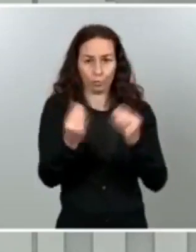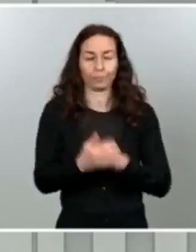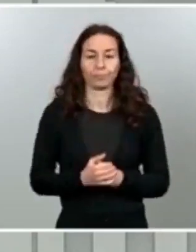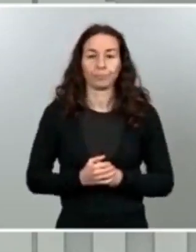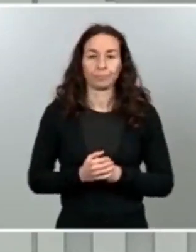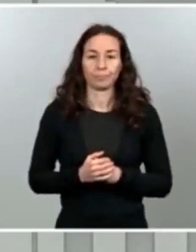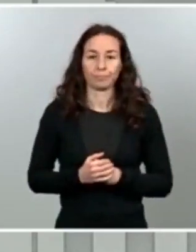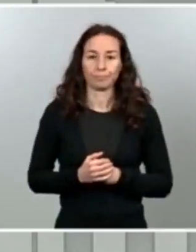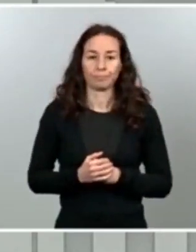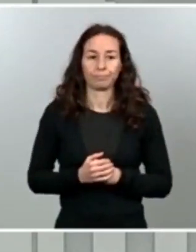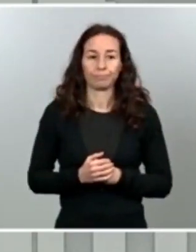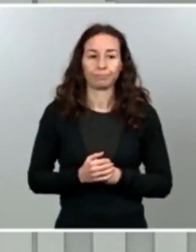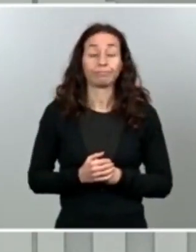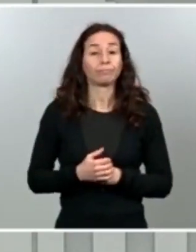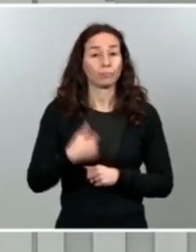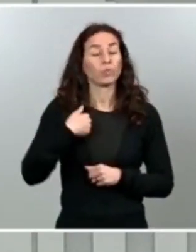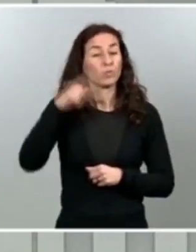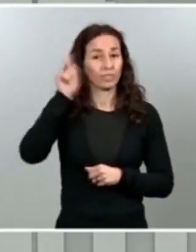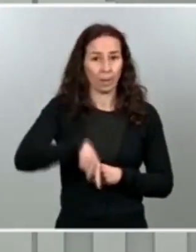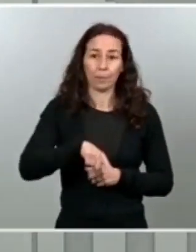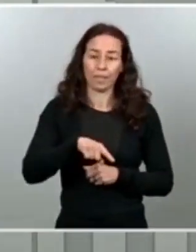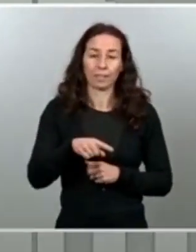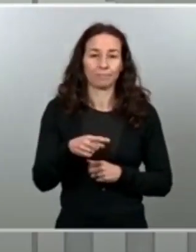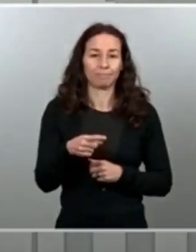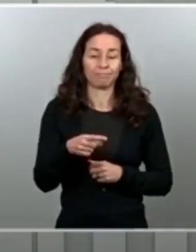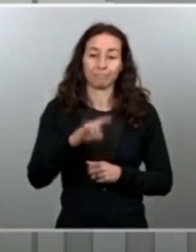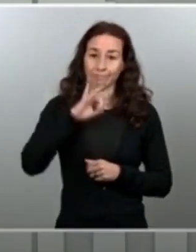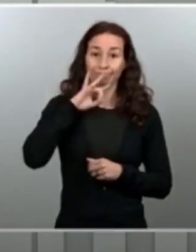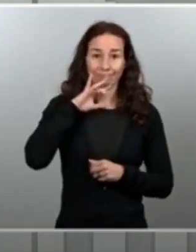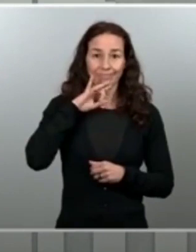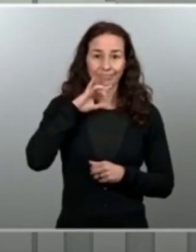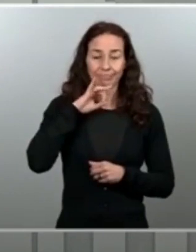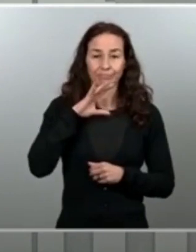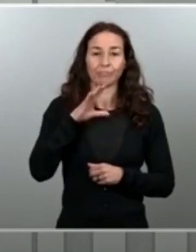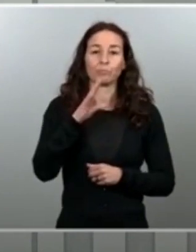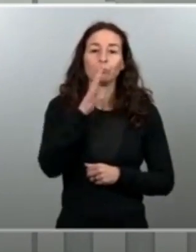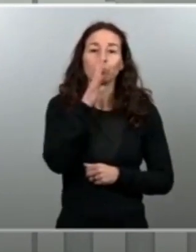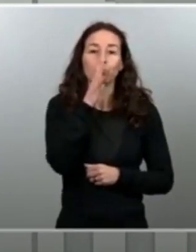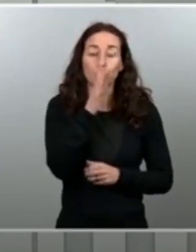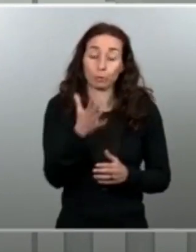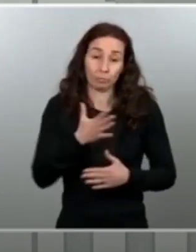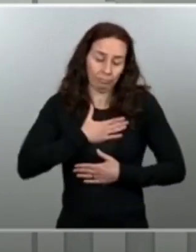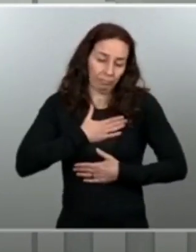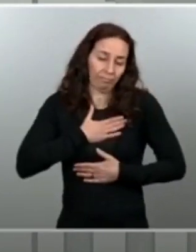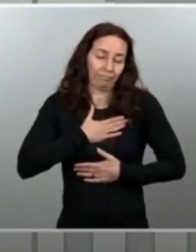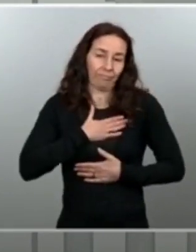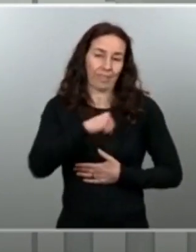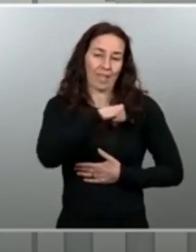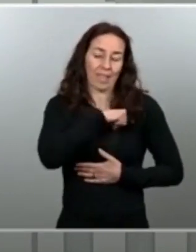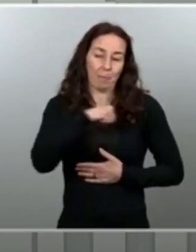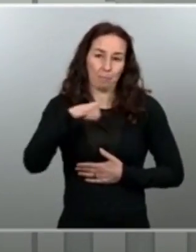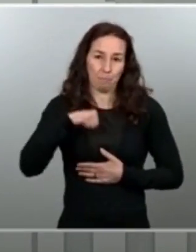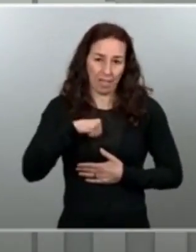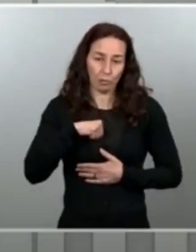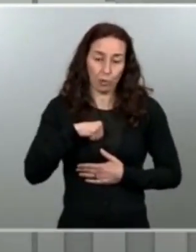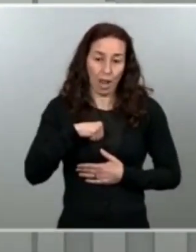yo tengo congratularme d primero la a título personal el impacto que me produjo el